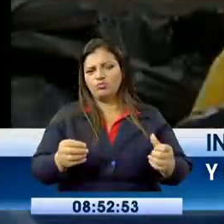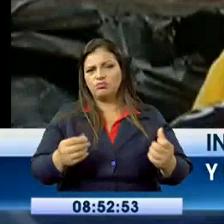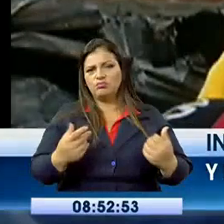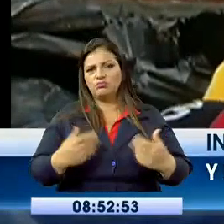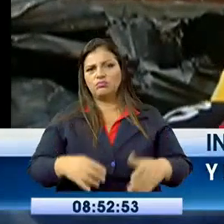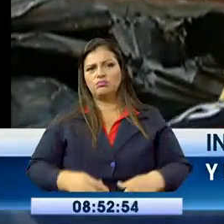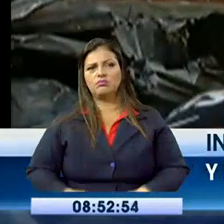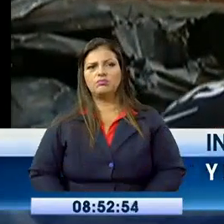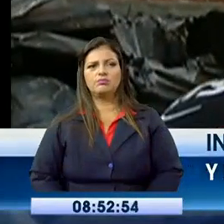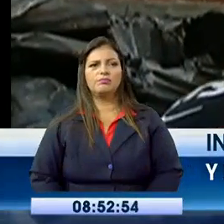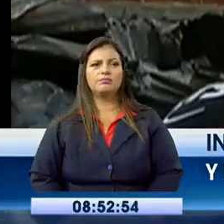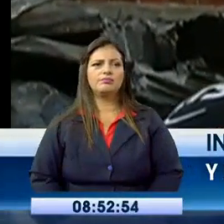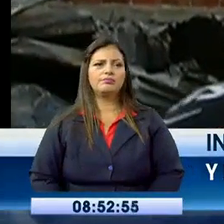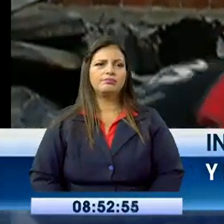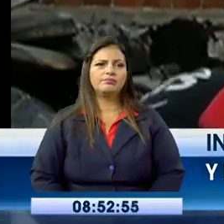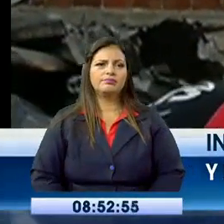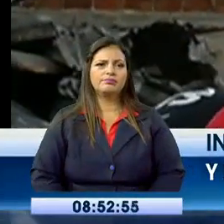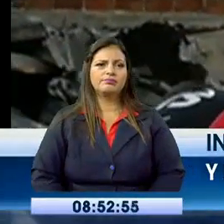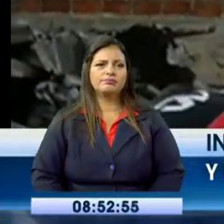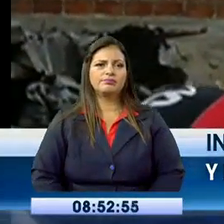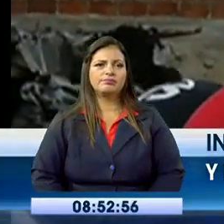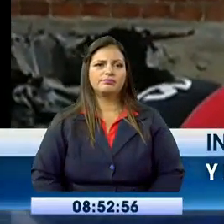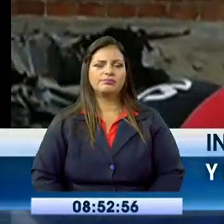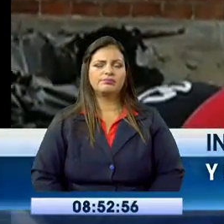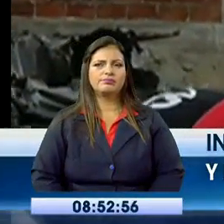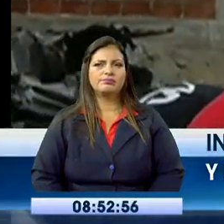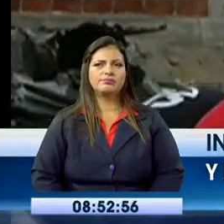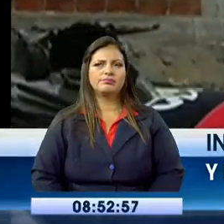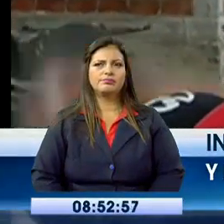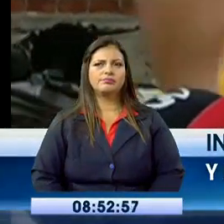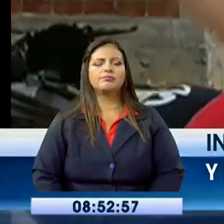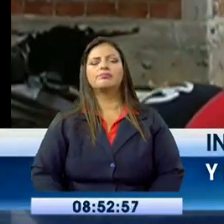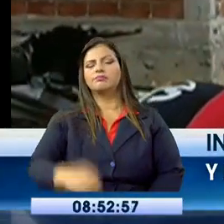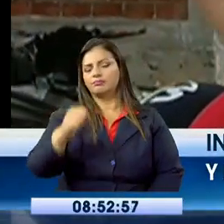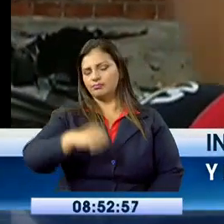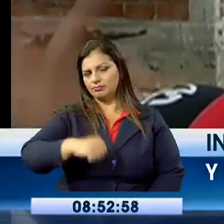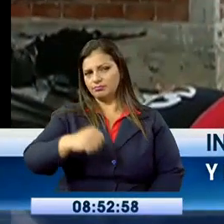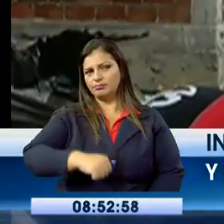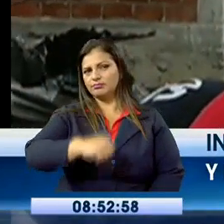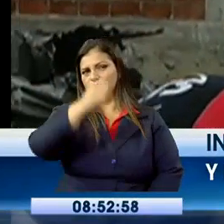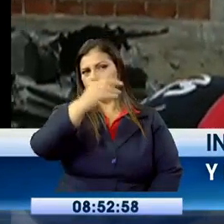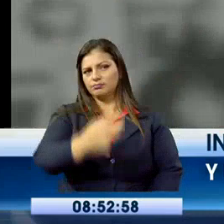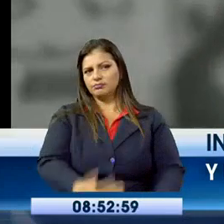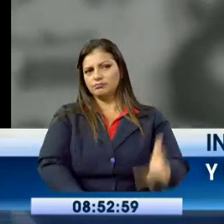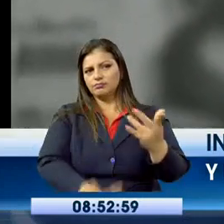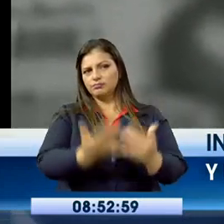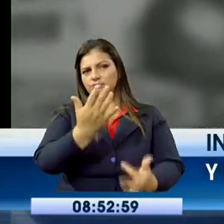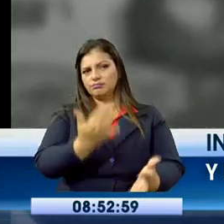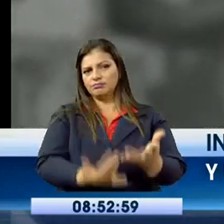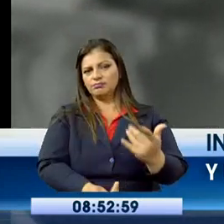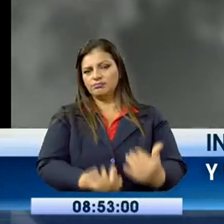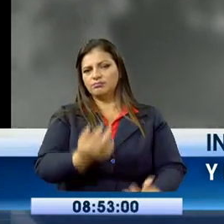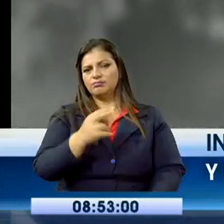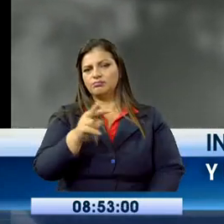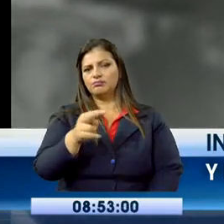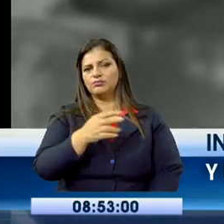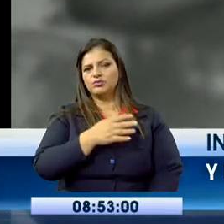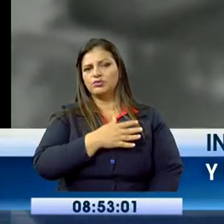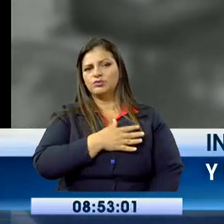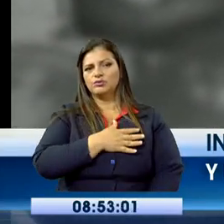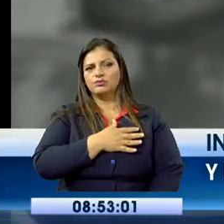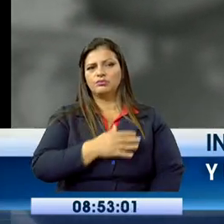La desesperación son así, ¿no? En llamas, sí, en llamas, señor, toda esta parte de aquí acá. Informó Julio César